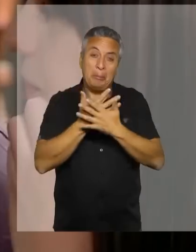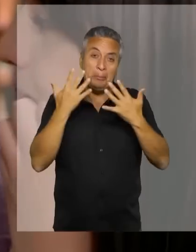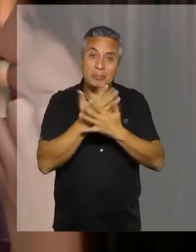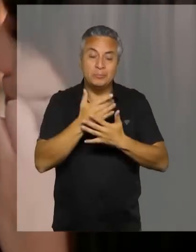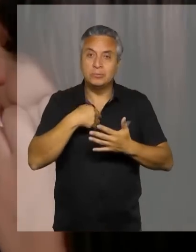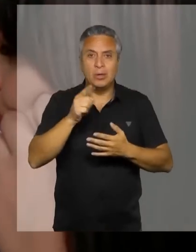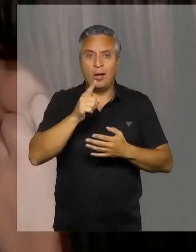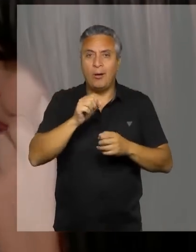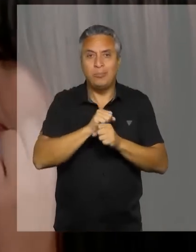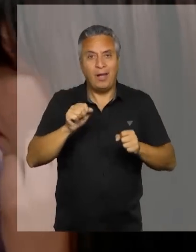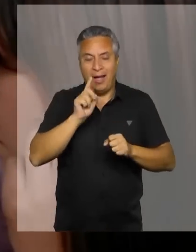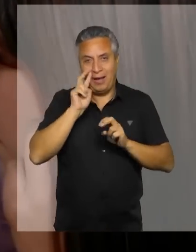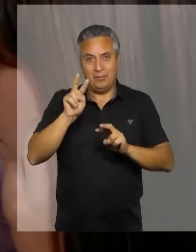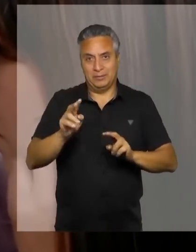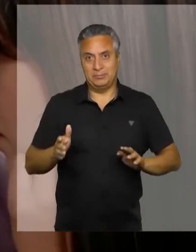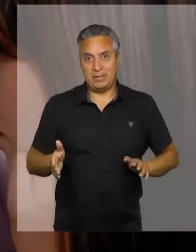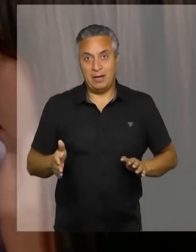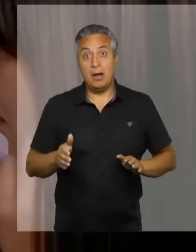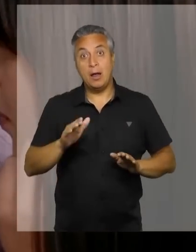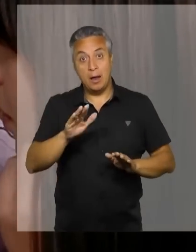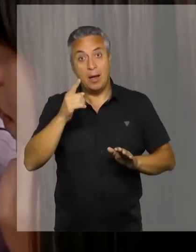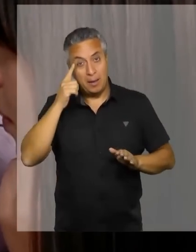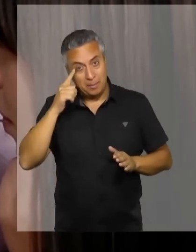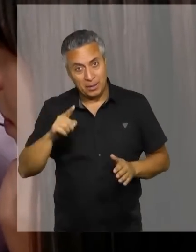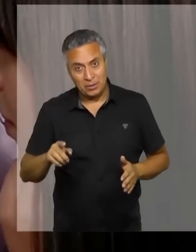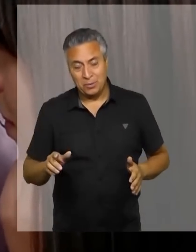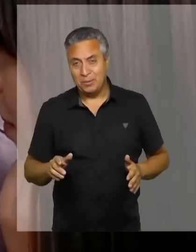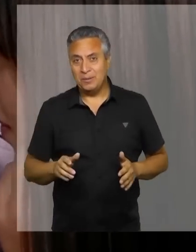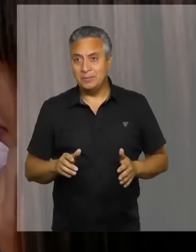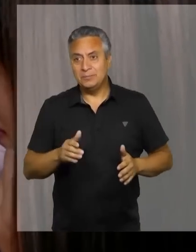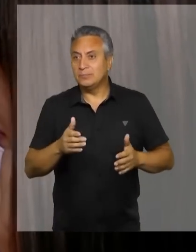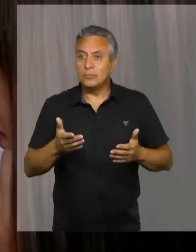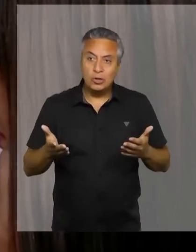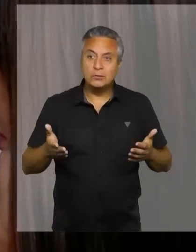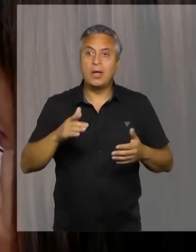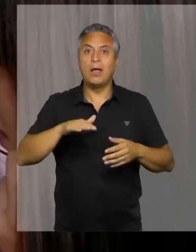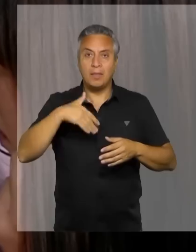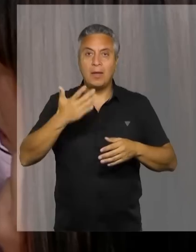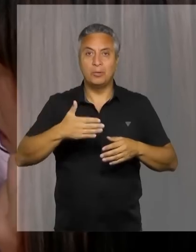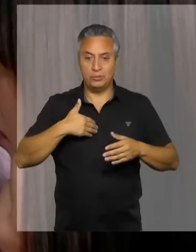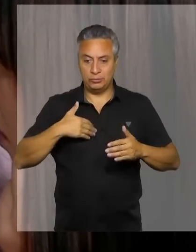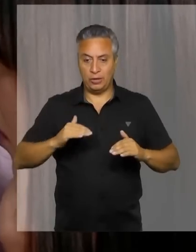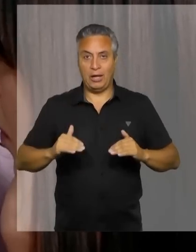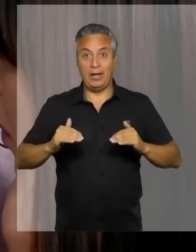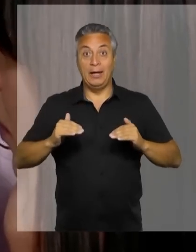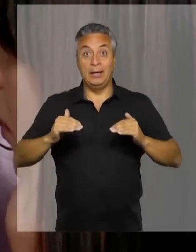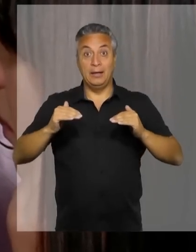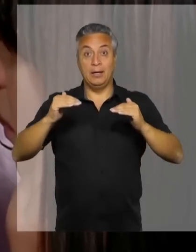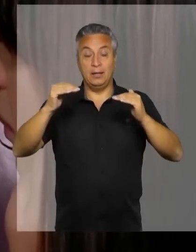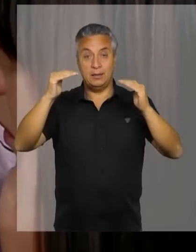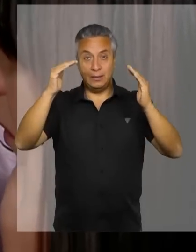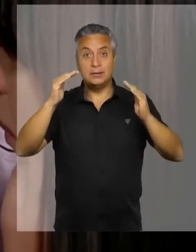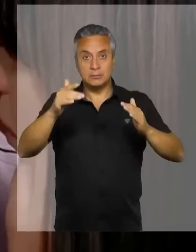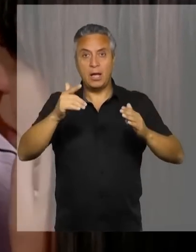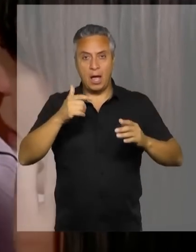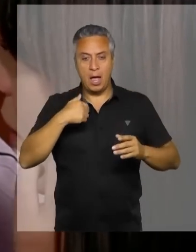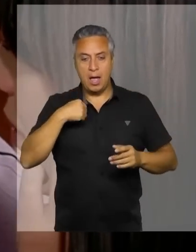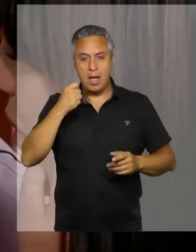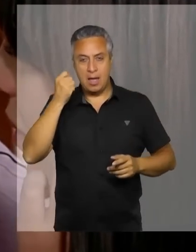apreciar. Pero, no sé, después cuando uno crece, se da